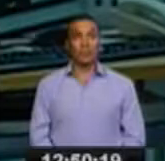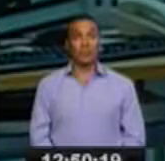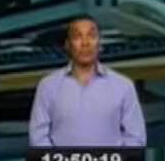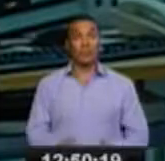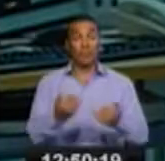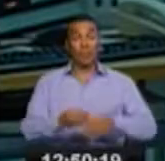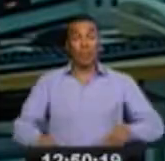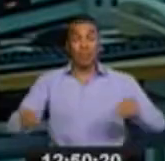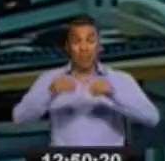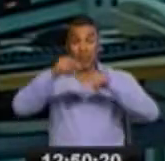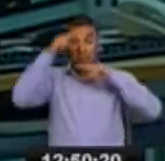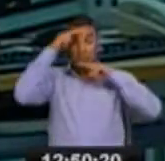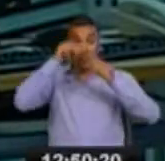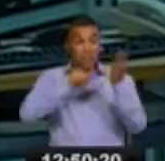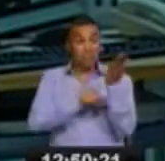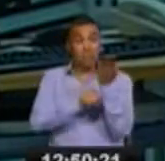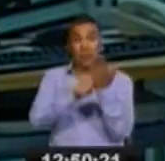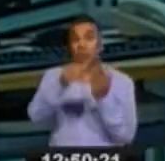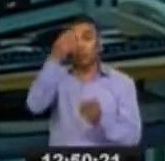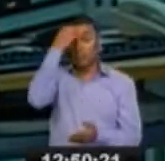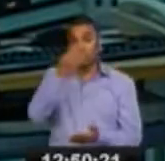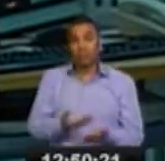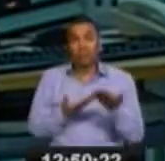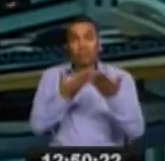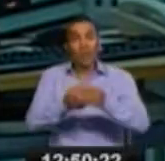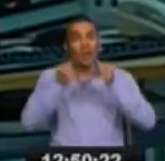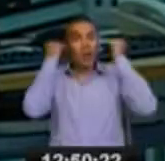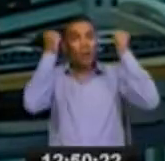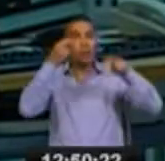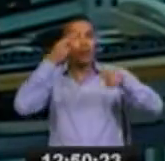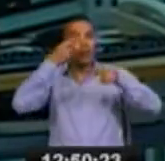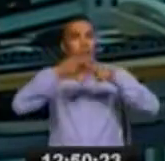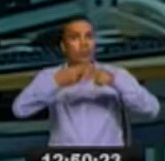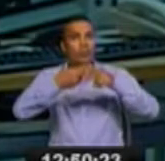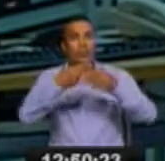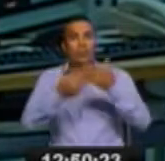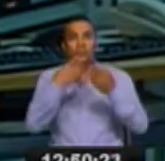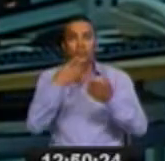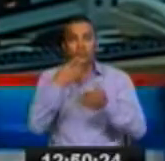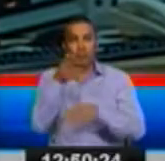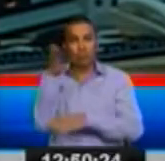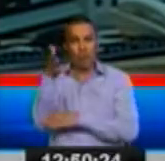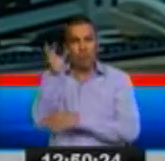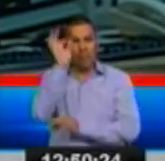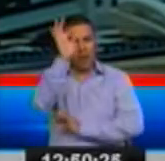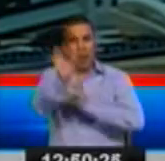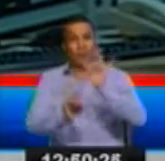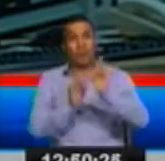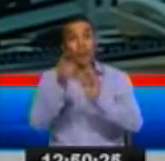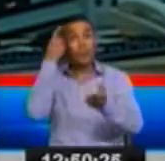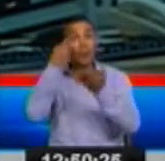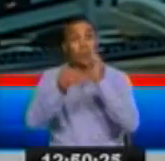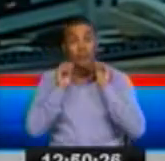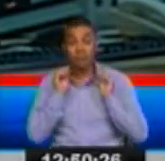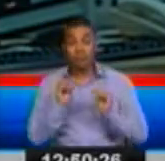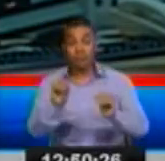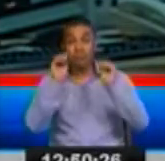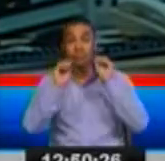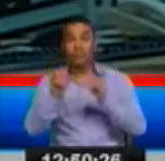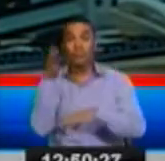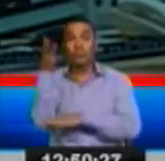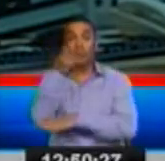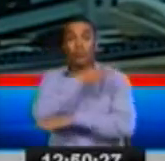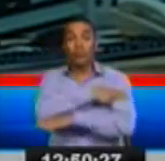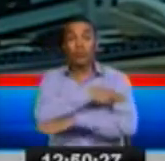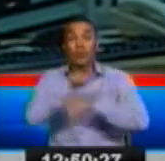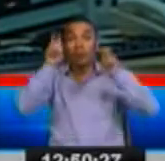Amigos, más noticias. El Ministerio de Educación presentó la campaña denominada Super Profes para capacitar a los docentes en temas de violencia sexual